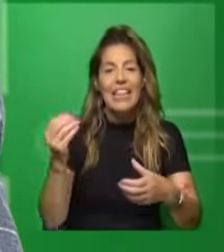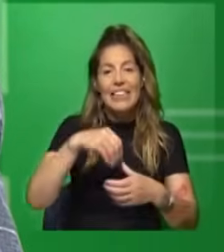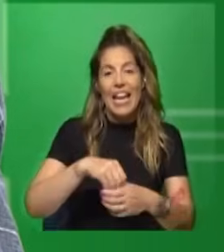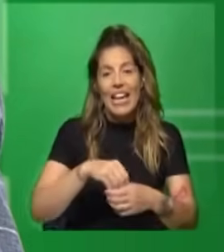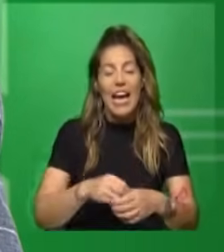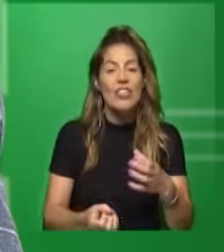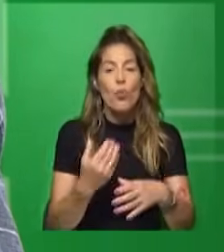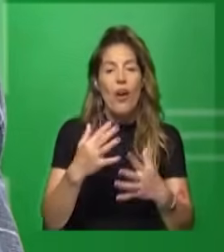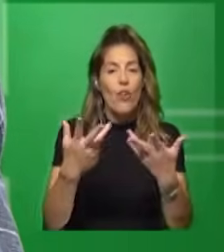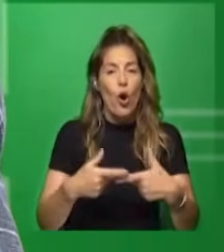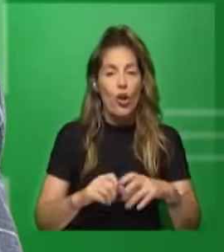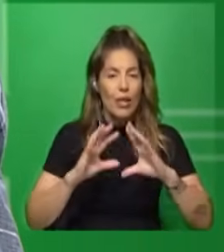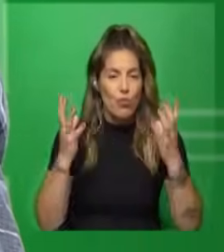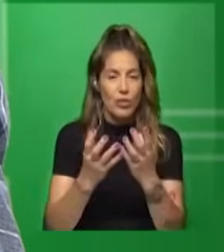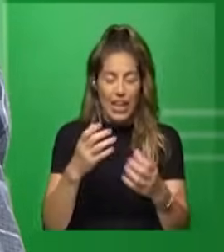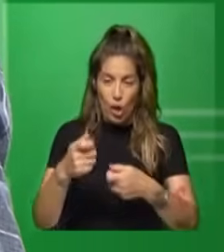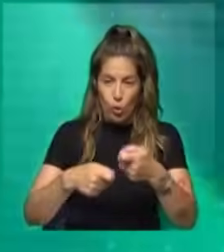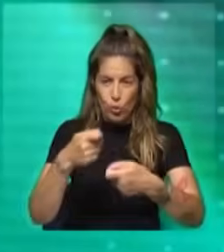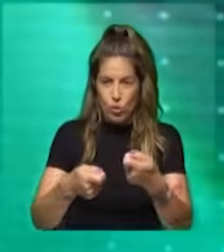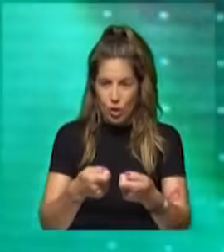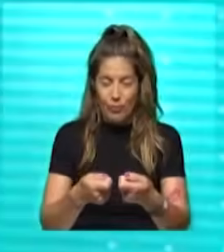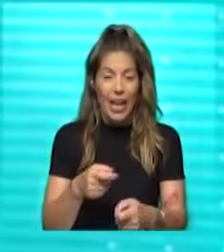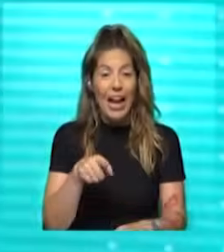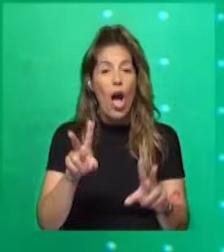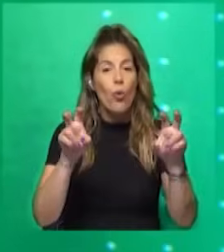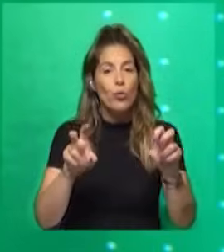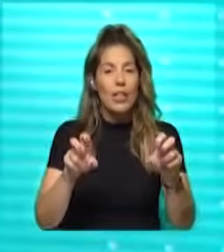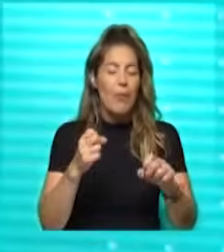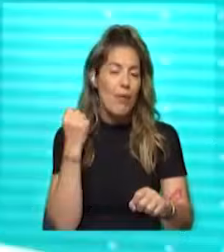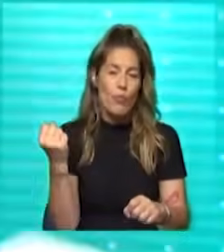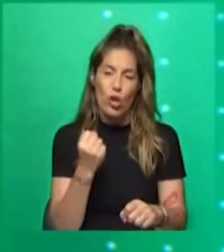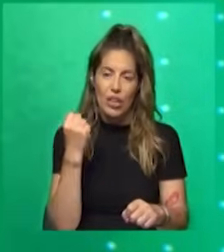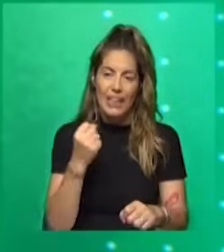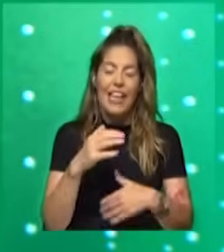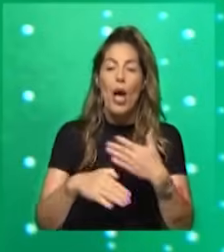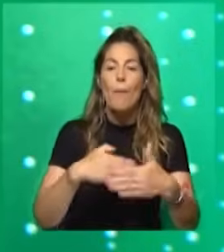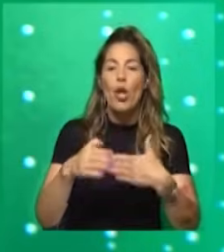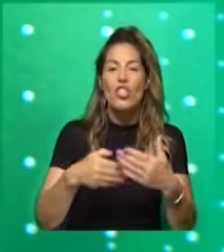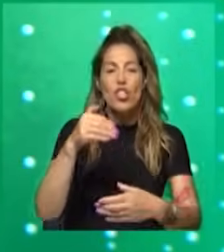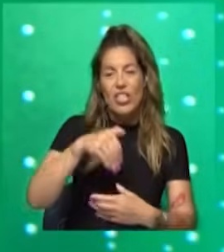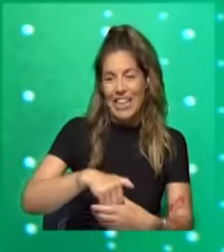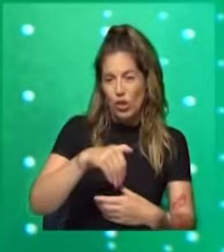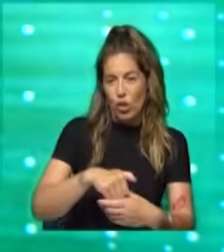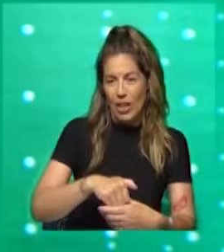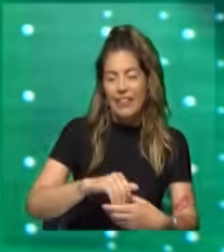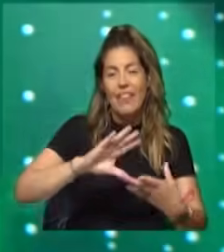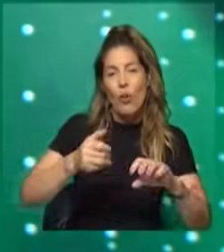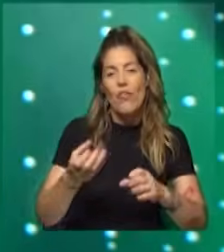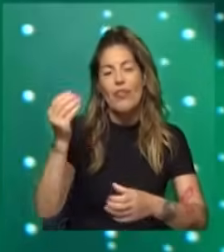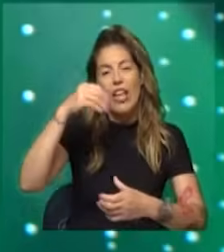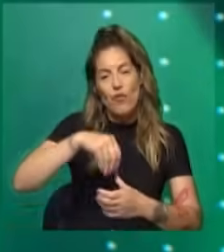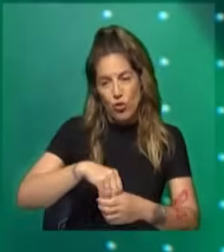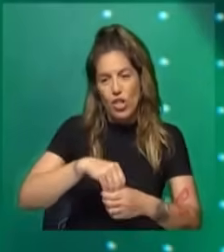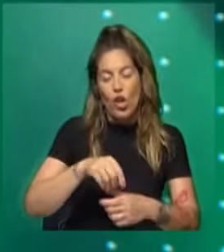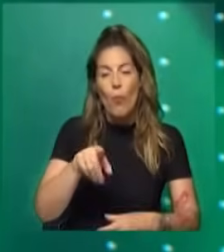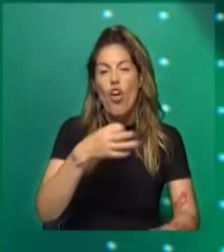nuevo orden mundial en construcción. Ahora, hay un tema acá que es determinante, que son los procesos electorales, que de alguna manera están influyendo.